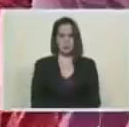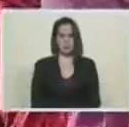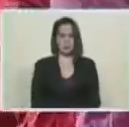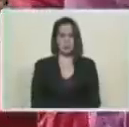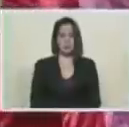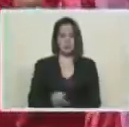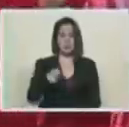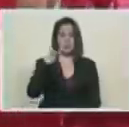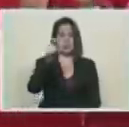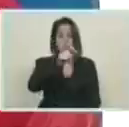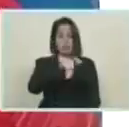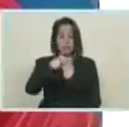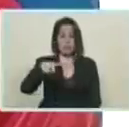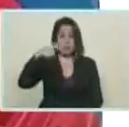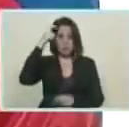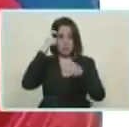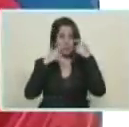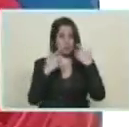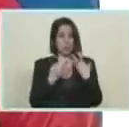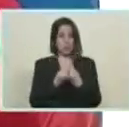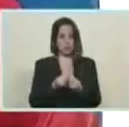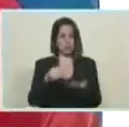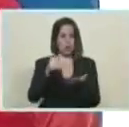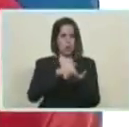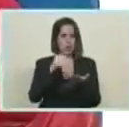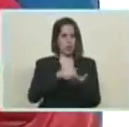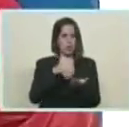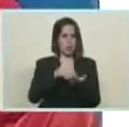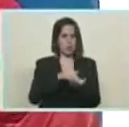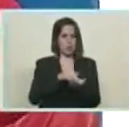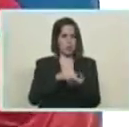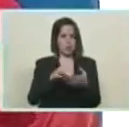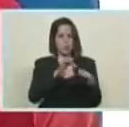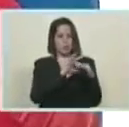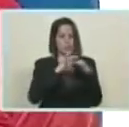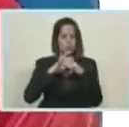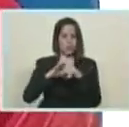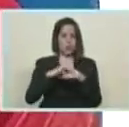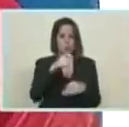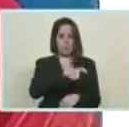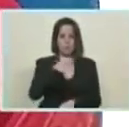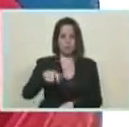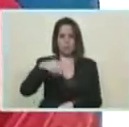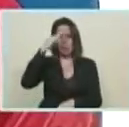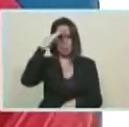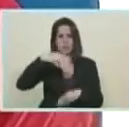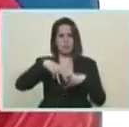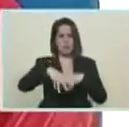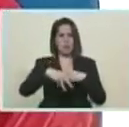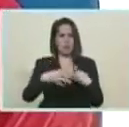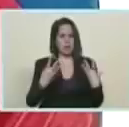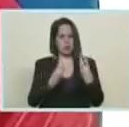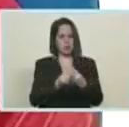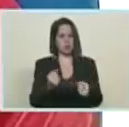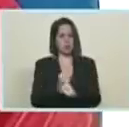Hugo Chávez y la clase obrera. Hugo Chávez y la Unión Cívico-Militar.